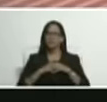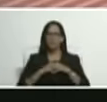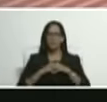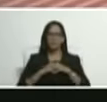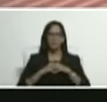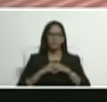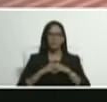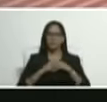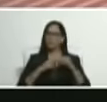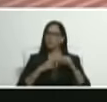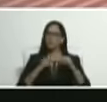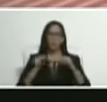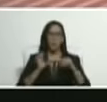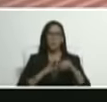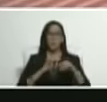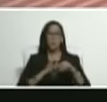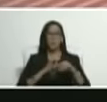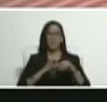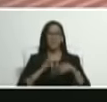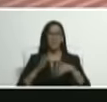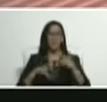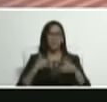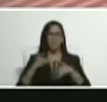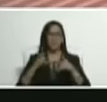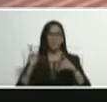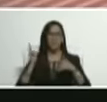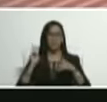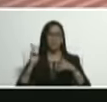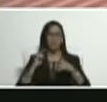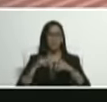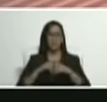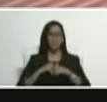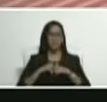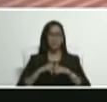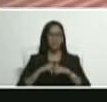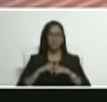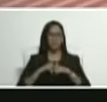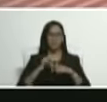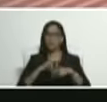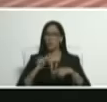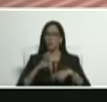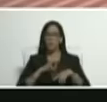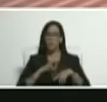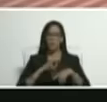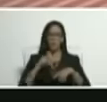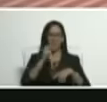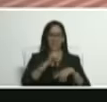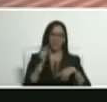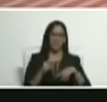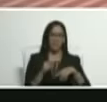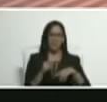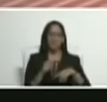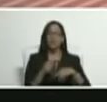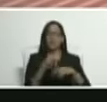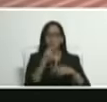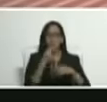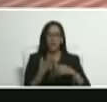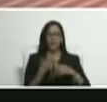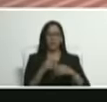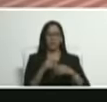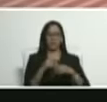no propia del gentilicio venezolano, ¿se acuerdan? No es propia del gentilicio noble de Venezuela, de